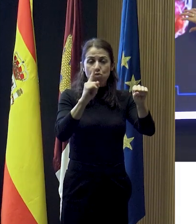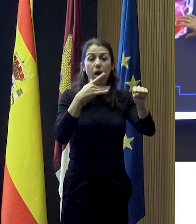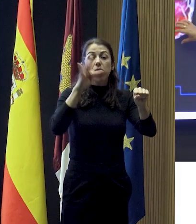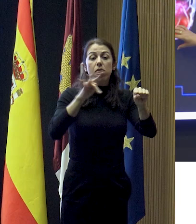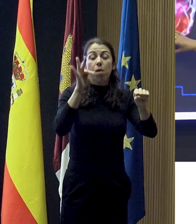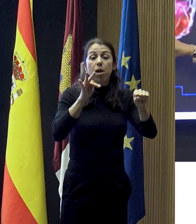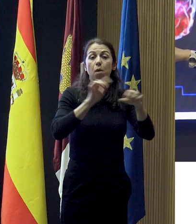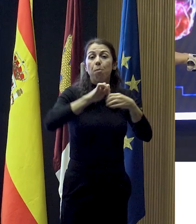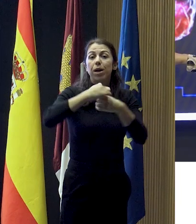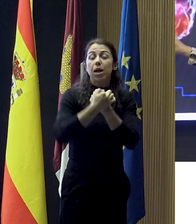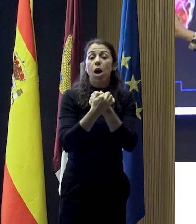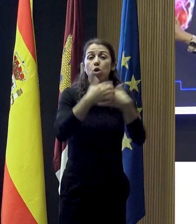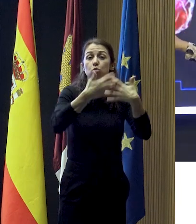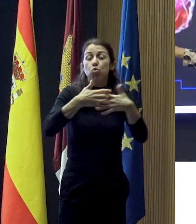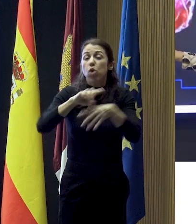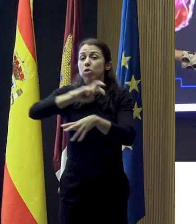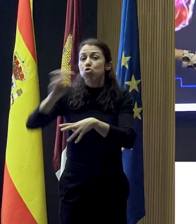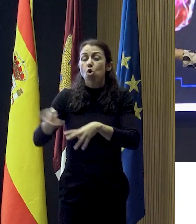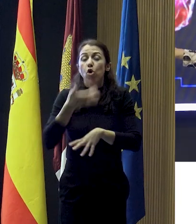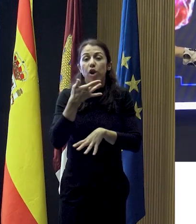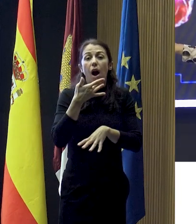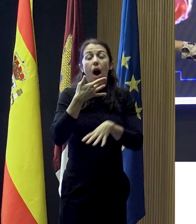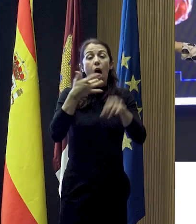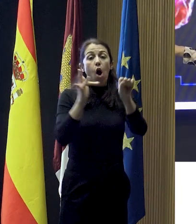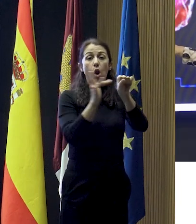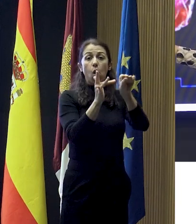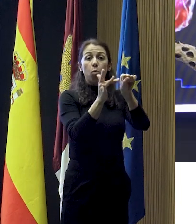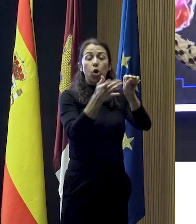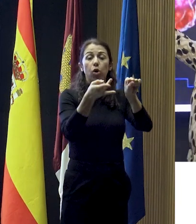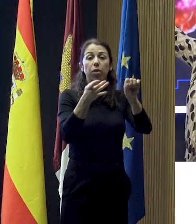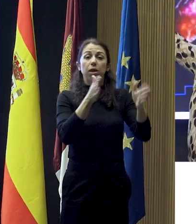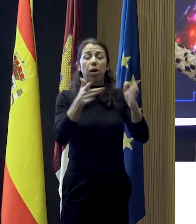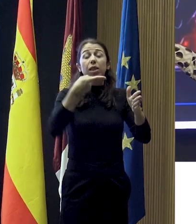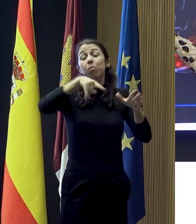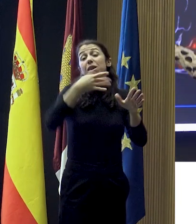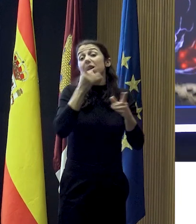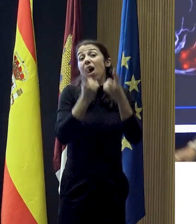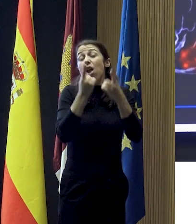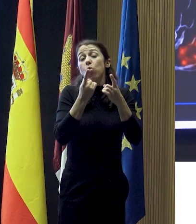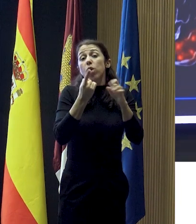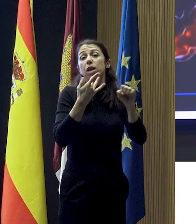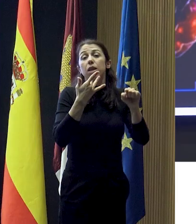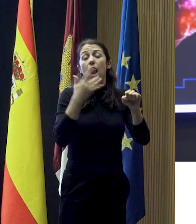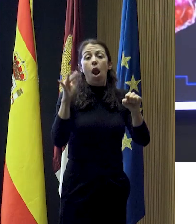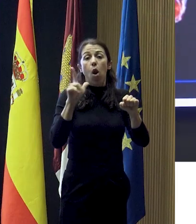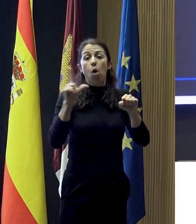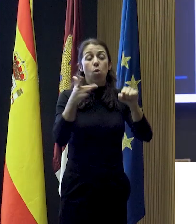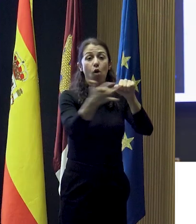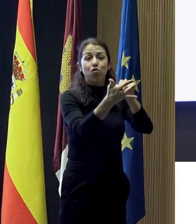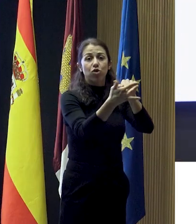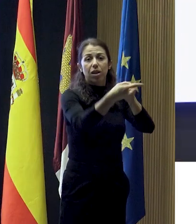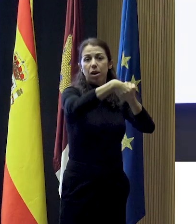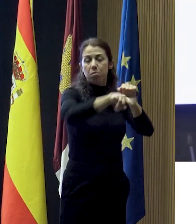están participando distintas estructuras, distintas partes del lóbulo temporal y algunas del lóbulo frontal,